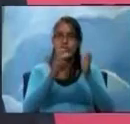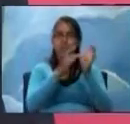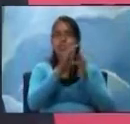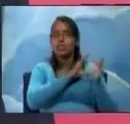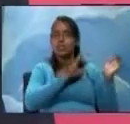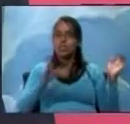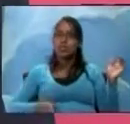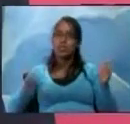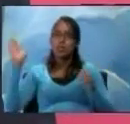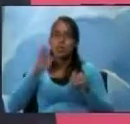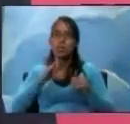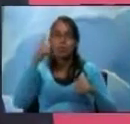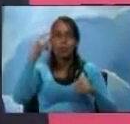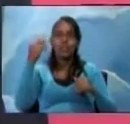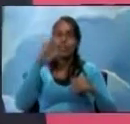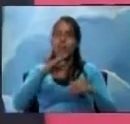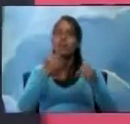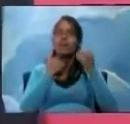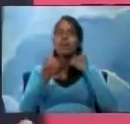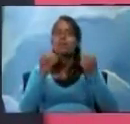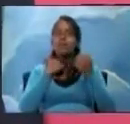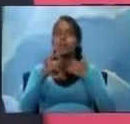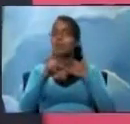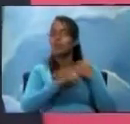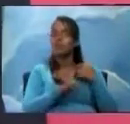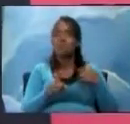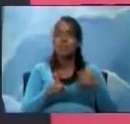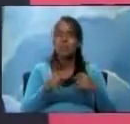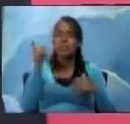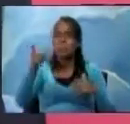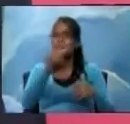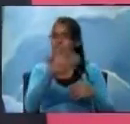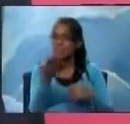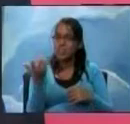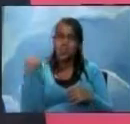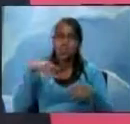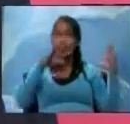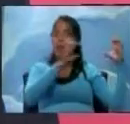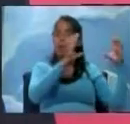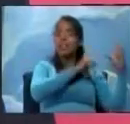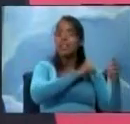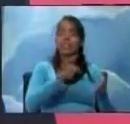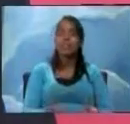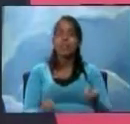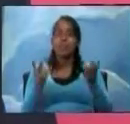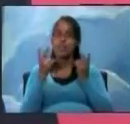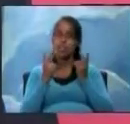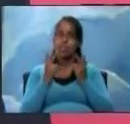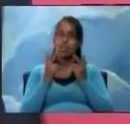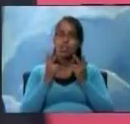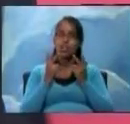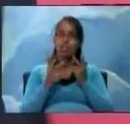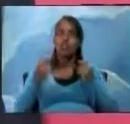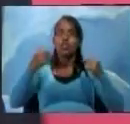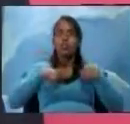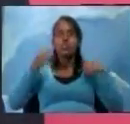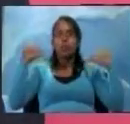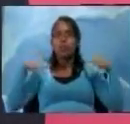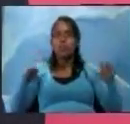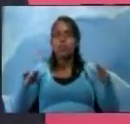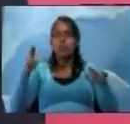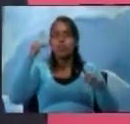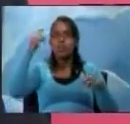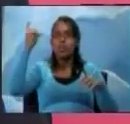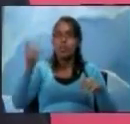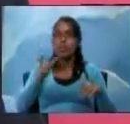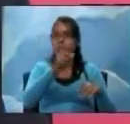mundo para los que estaban enfermos, y enfermos, desahuciados, personas que no tienen esperanza alguna. Yo por lo menos, yo